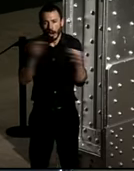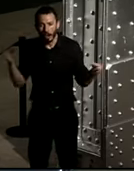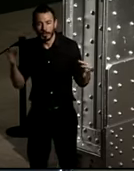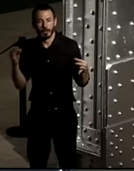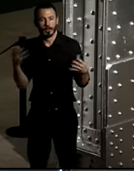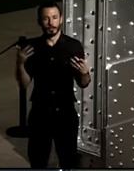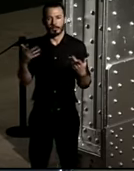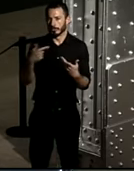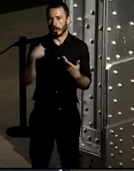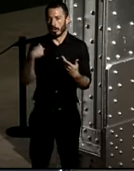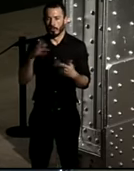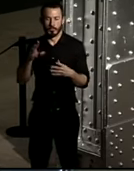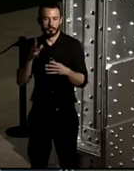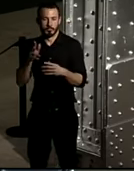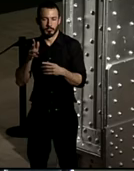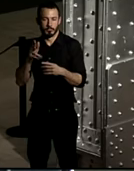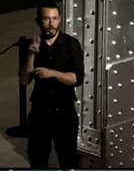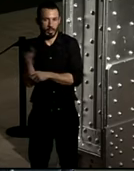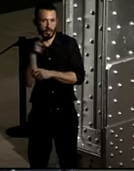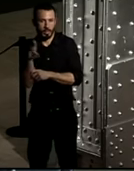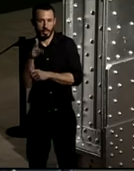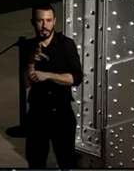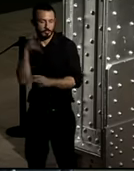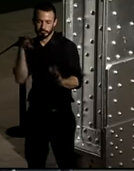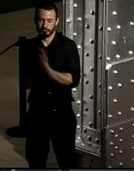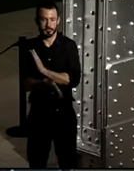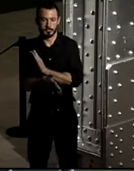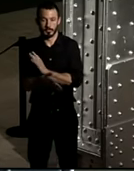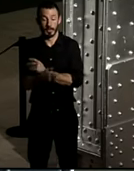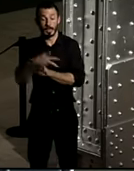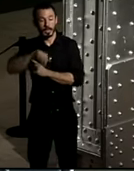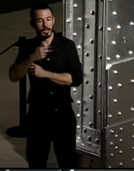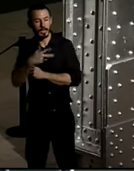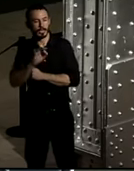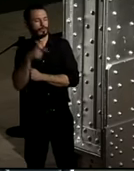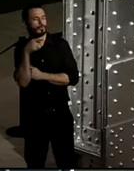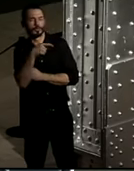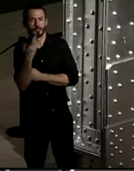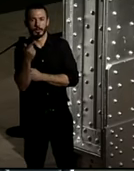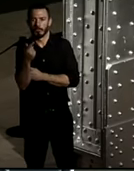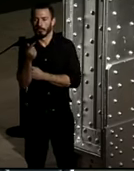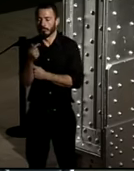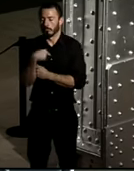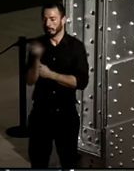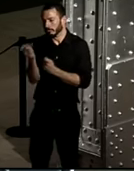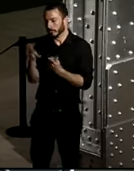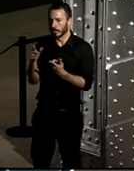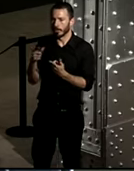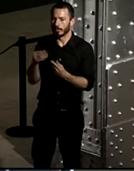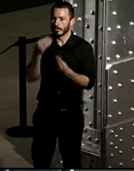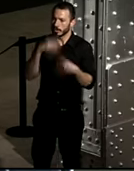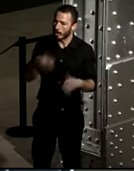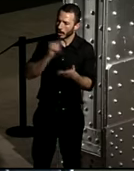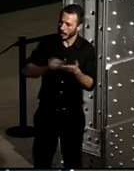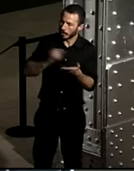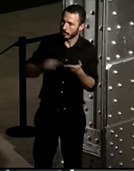cosa. ¿Y Nacho? Es un poco similar. A mí siempre me gusta contar historias y desde pequeño he escrito mucho. He sido muy